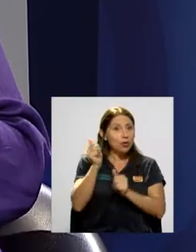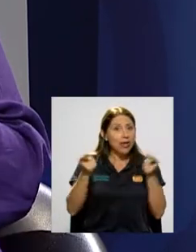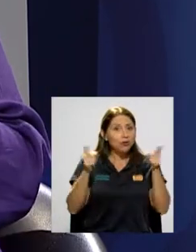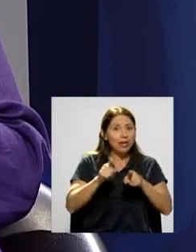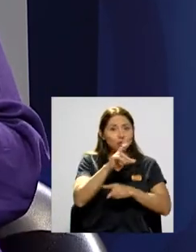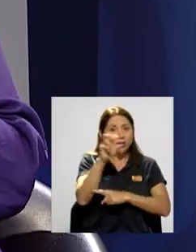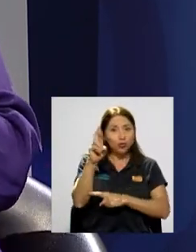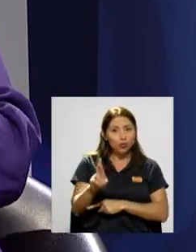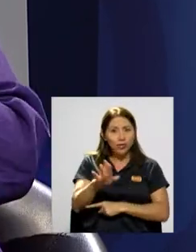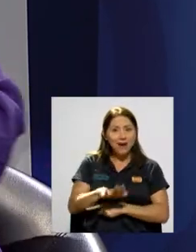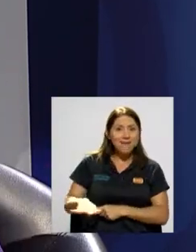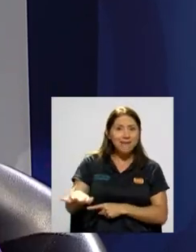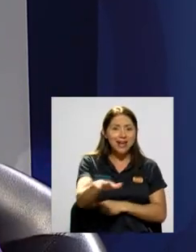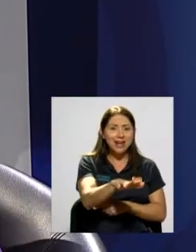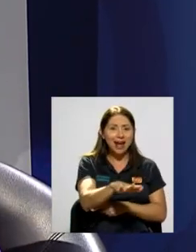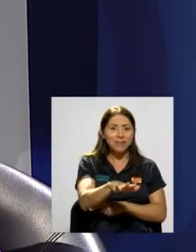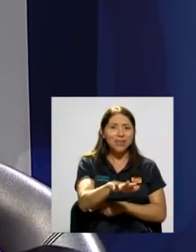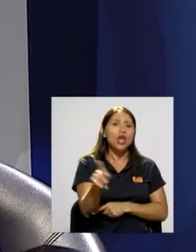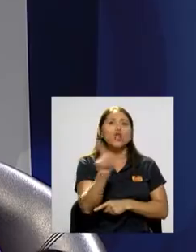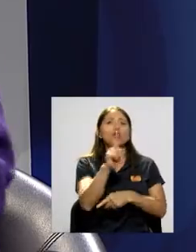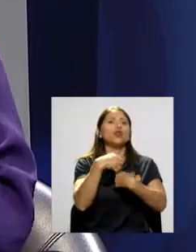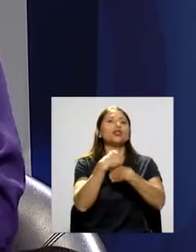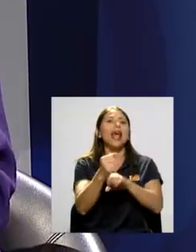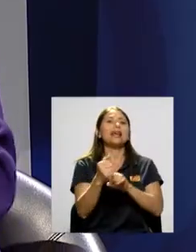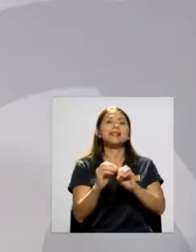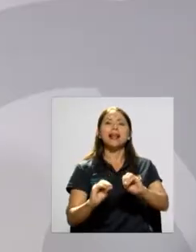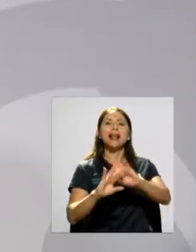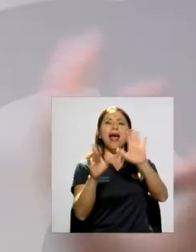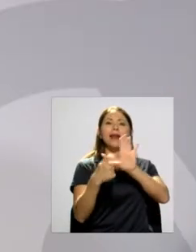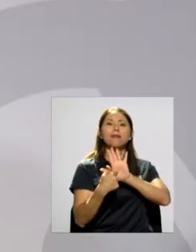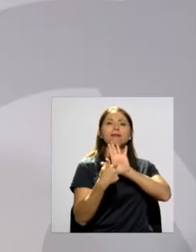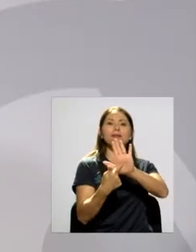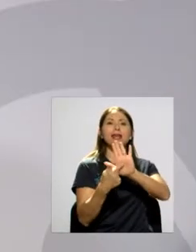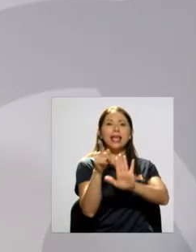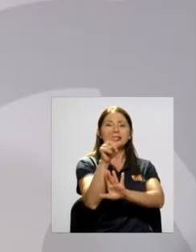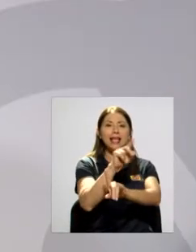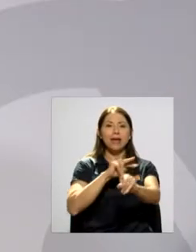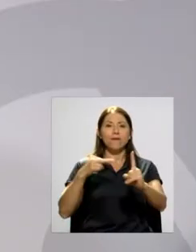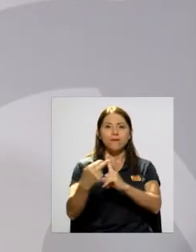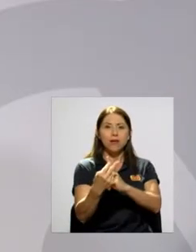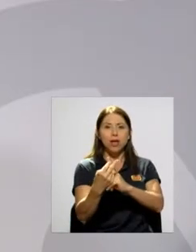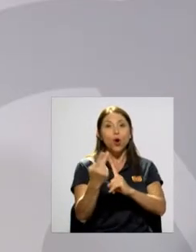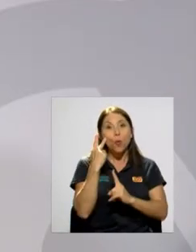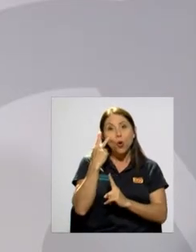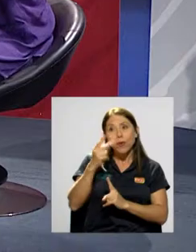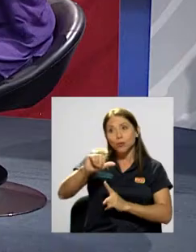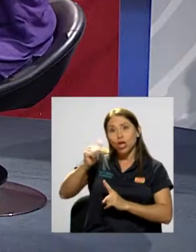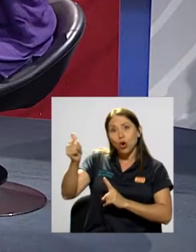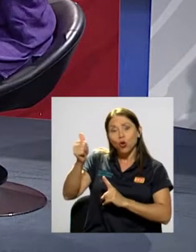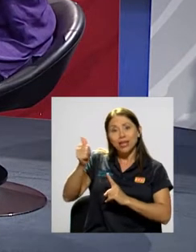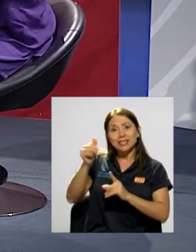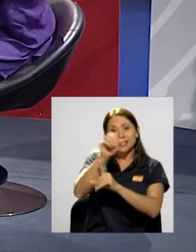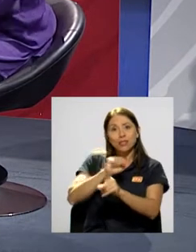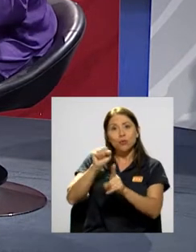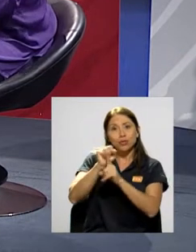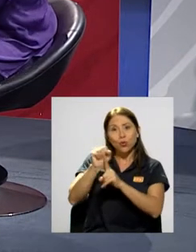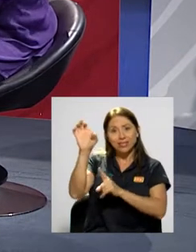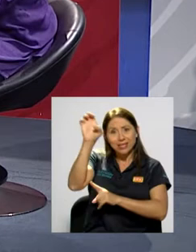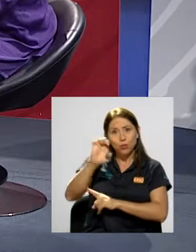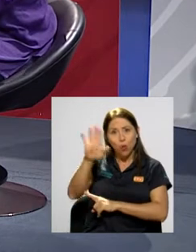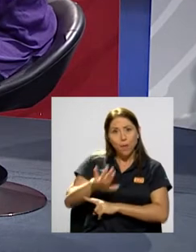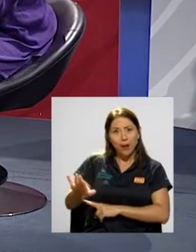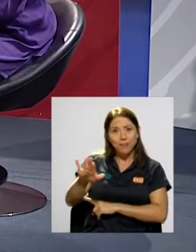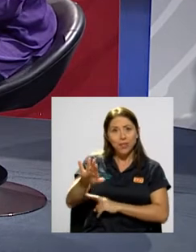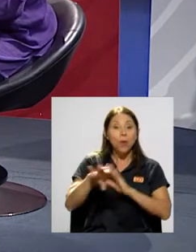un hacer explícito esa postura, como sí lo vemos en periódicos españoles y otros países europeos, donde se plantea claramente: esta es mi